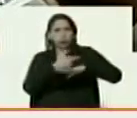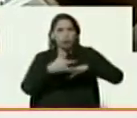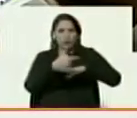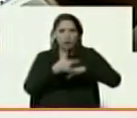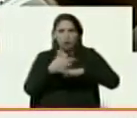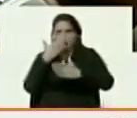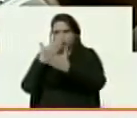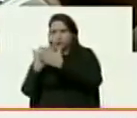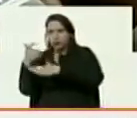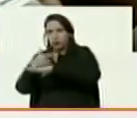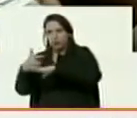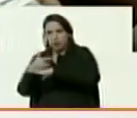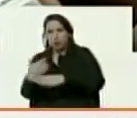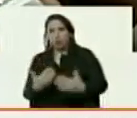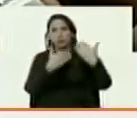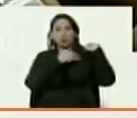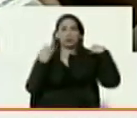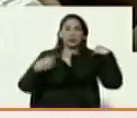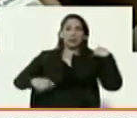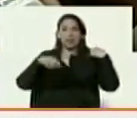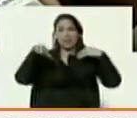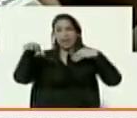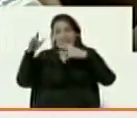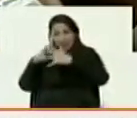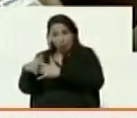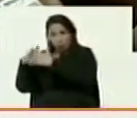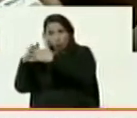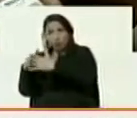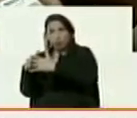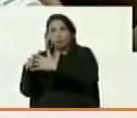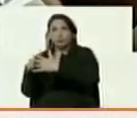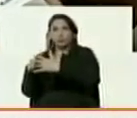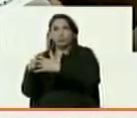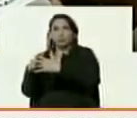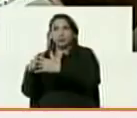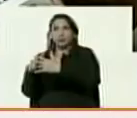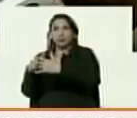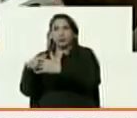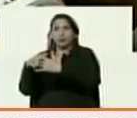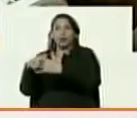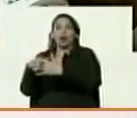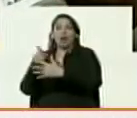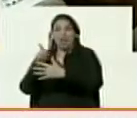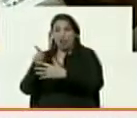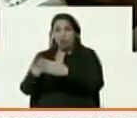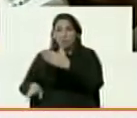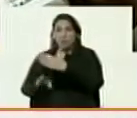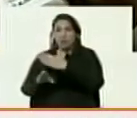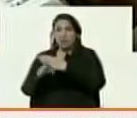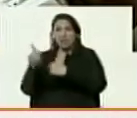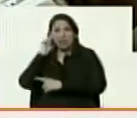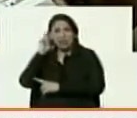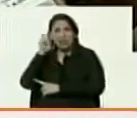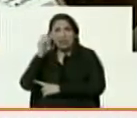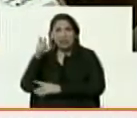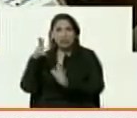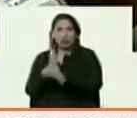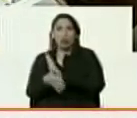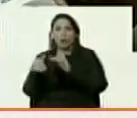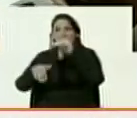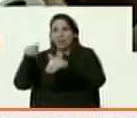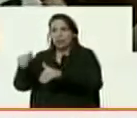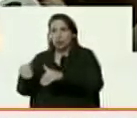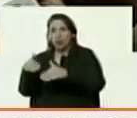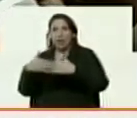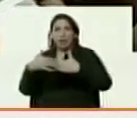Es la responsabilidad que tienen los Estados Unidos de, si mantiene su tesis de unas elecciones adelantadas, tendrá que hacer